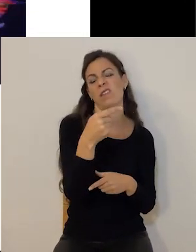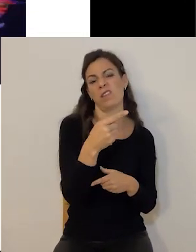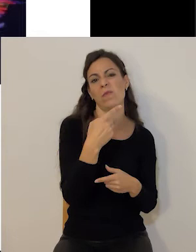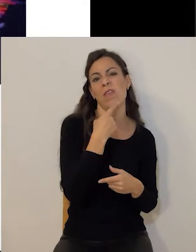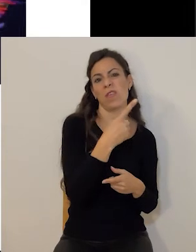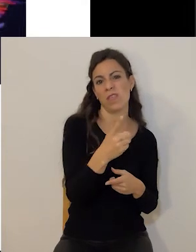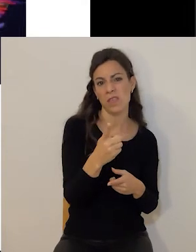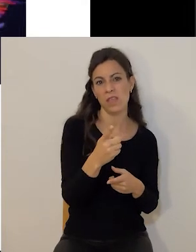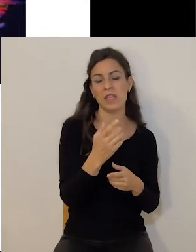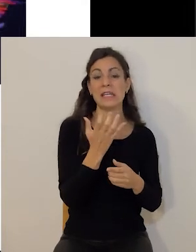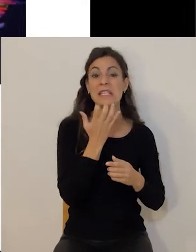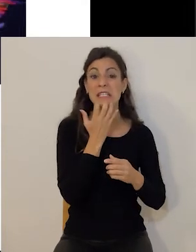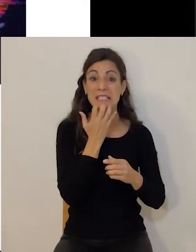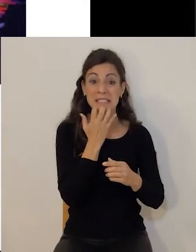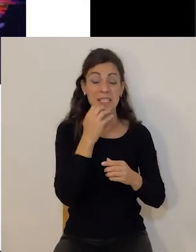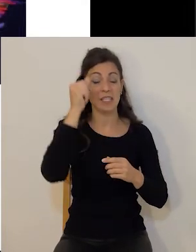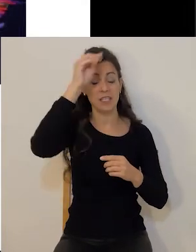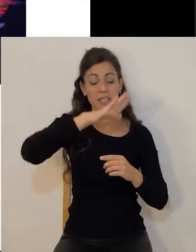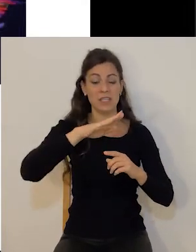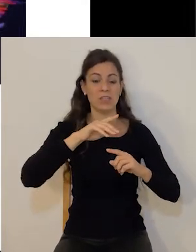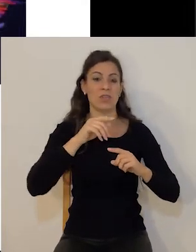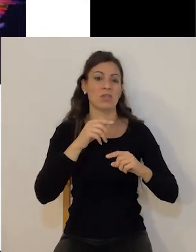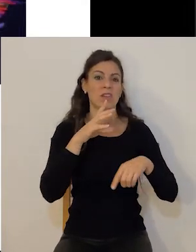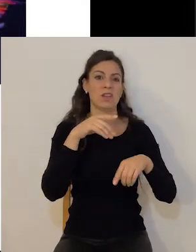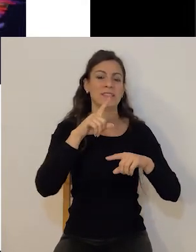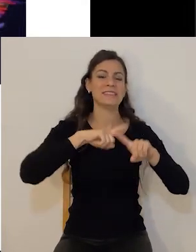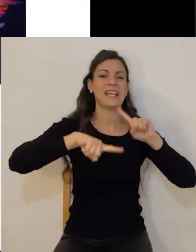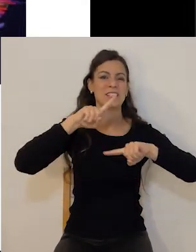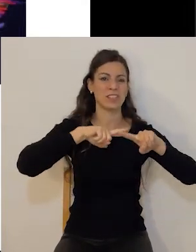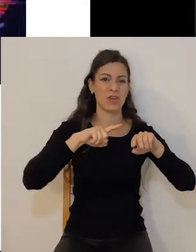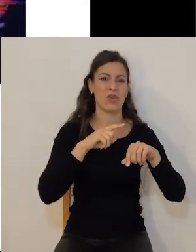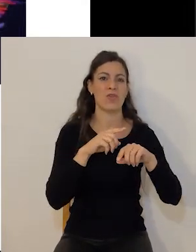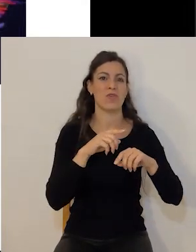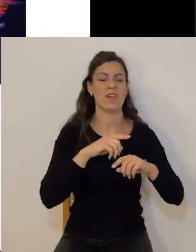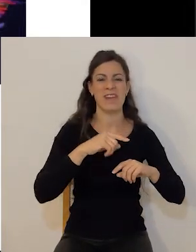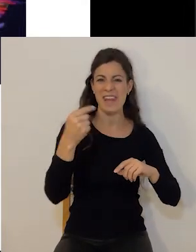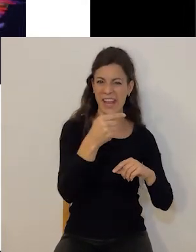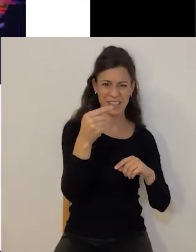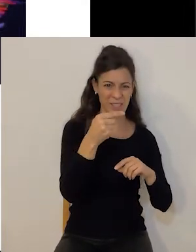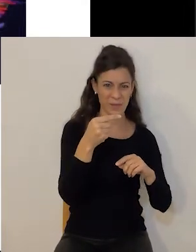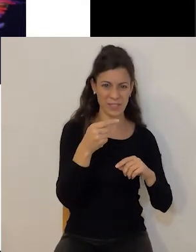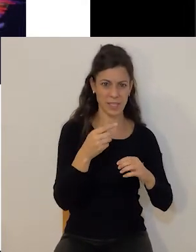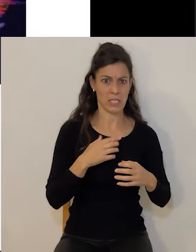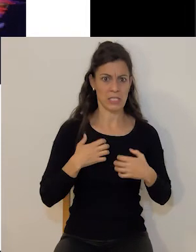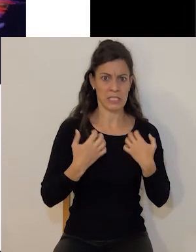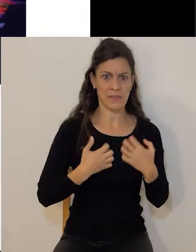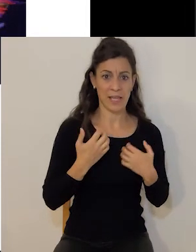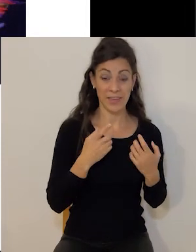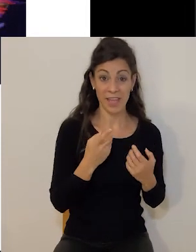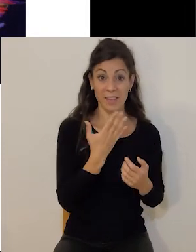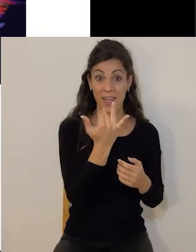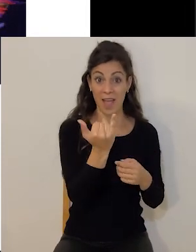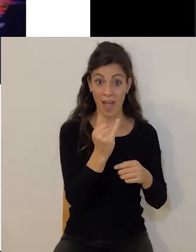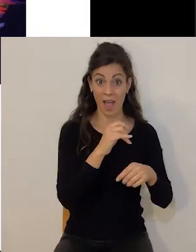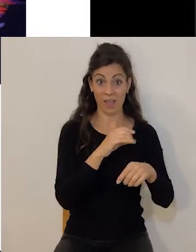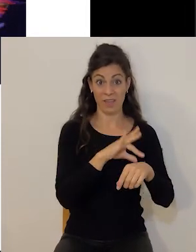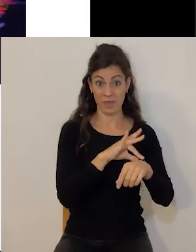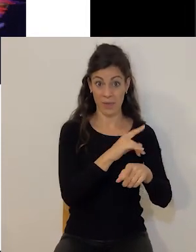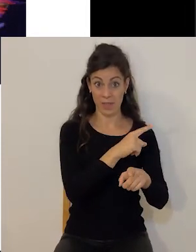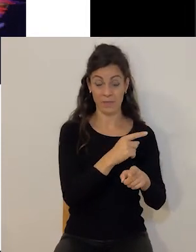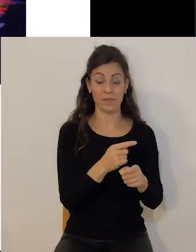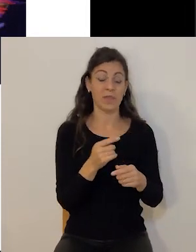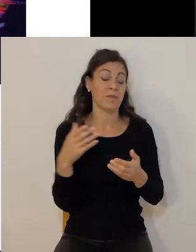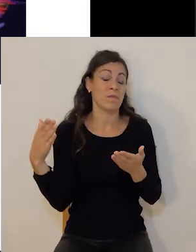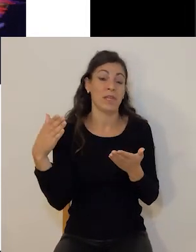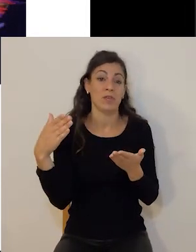niños que tienen un trastorno negativista desafiante, van a decir cosas negativas, pero vamos a trabajar la parte positiva de